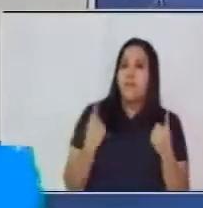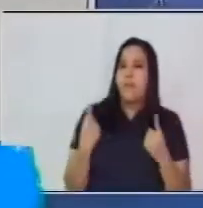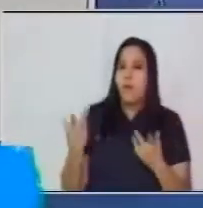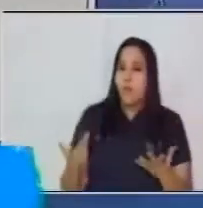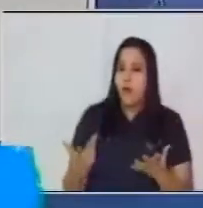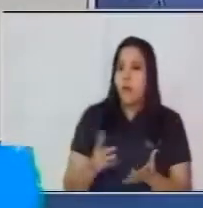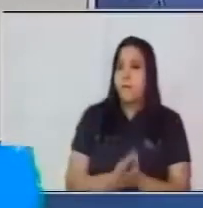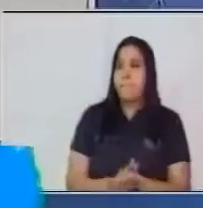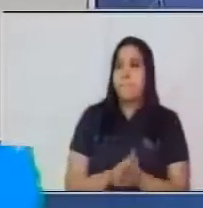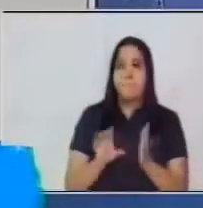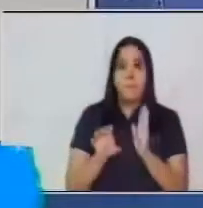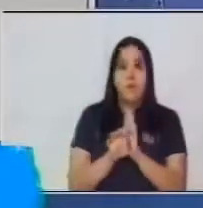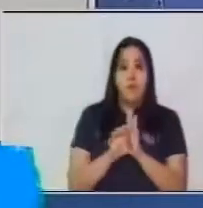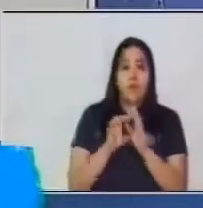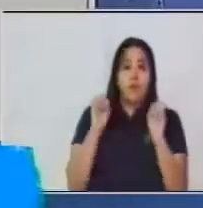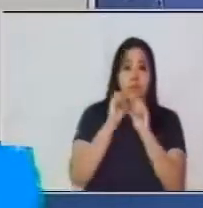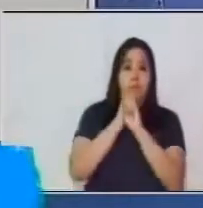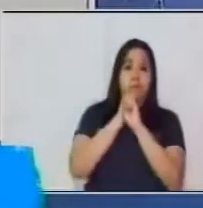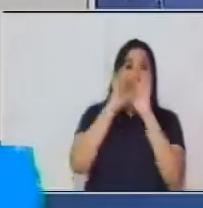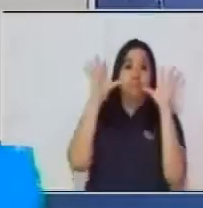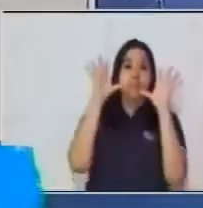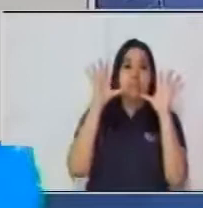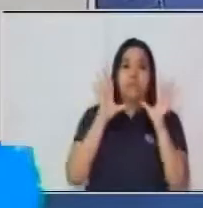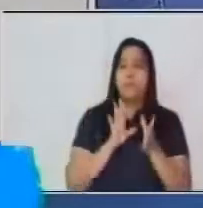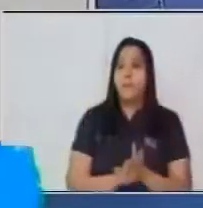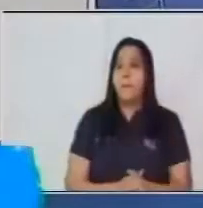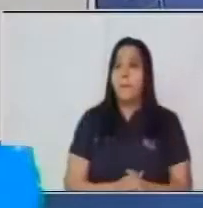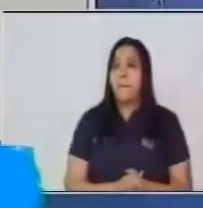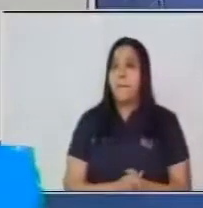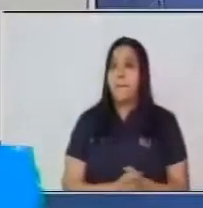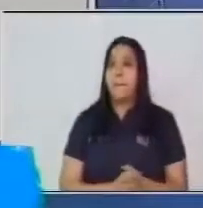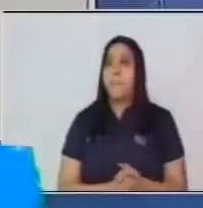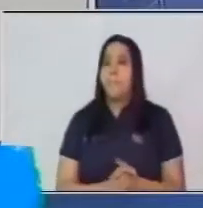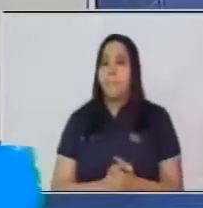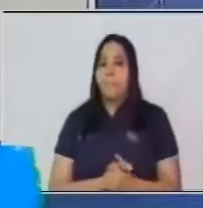Cuando hay una explosión. Por ejemplo, en una explosión,